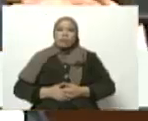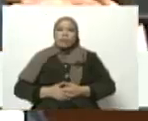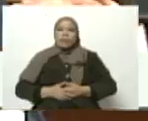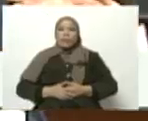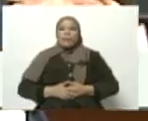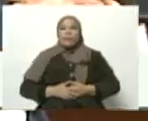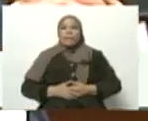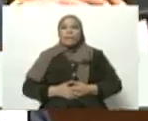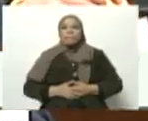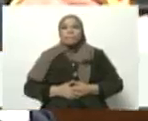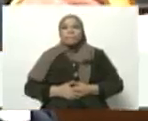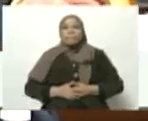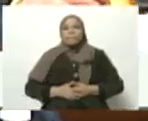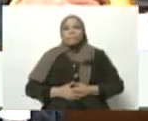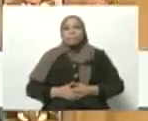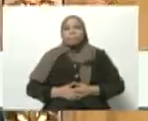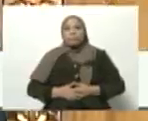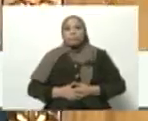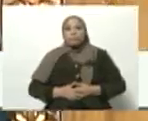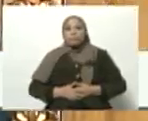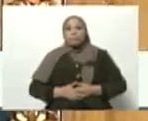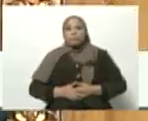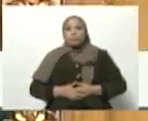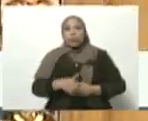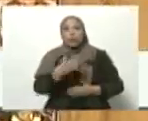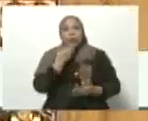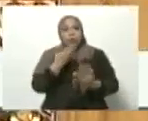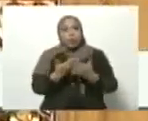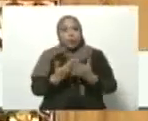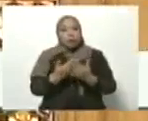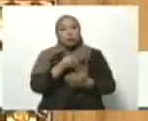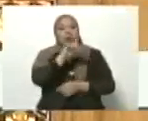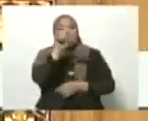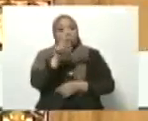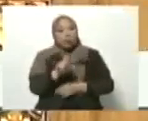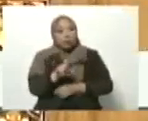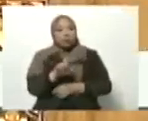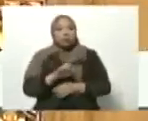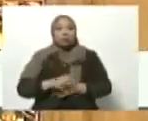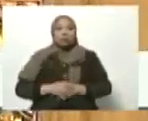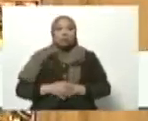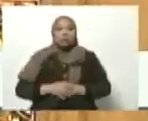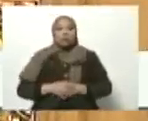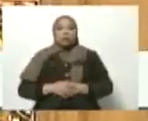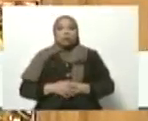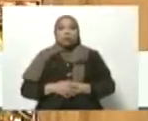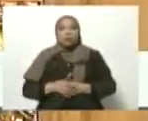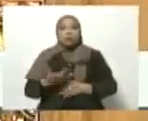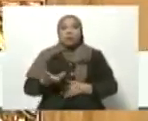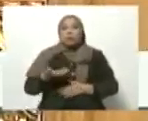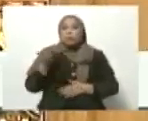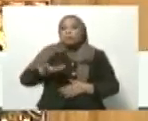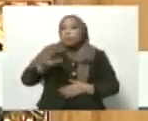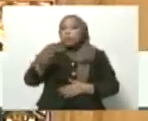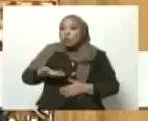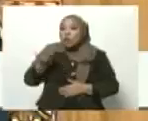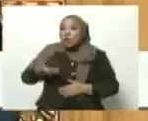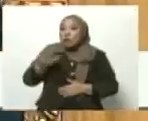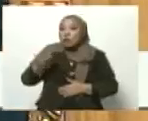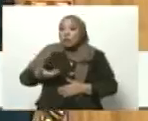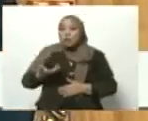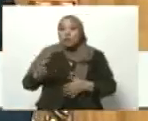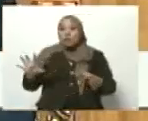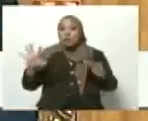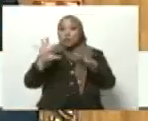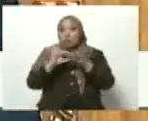Muchísimas gracias al diputado Zambrano por esa pregunta. Y yo también, si quisiera, en verdad, es importante, yo estoy hablando de la unidad nacional,